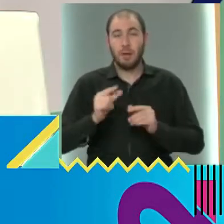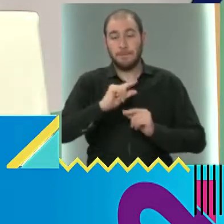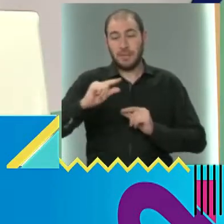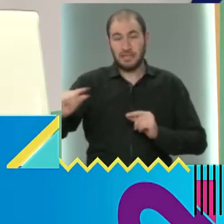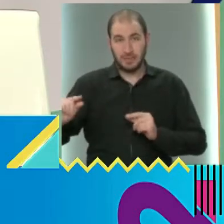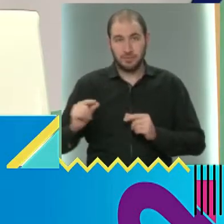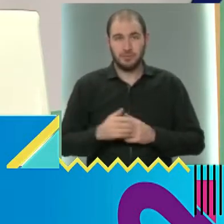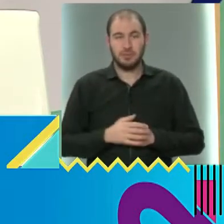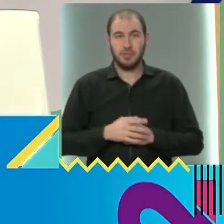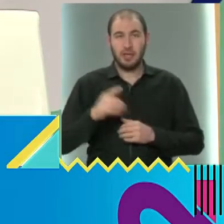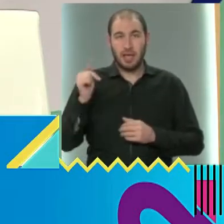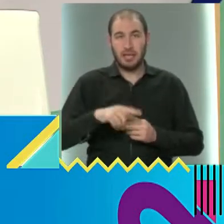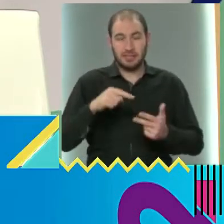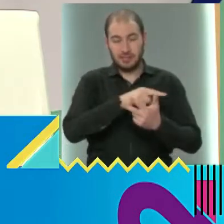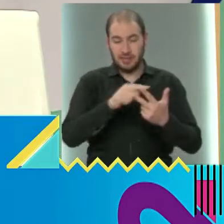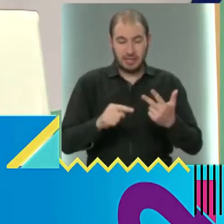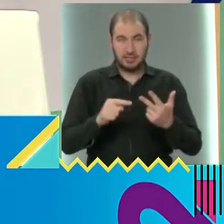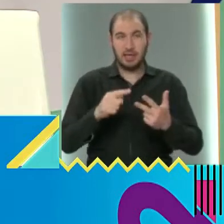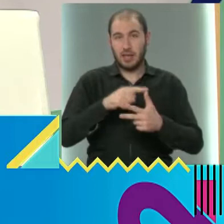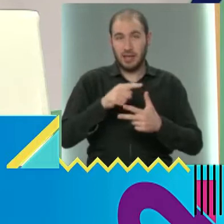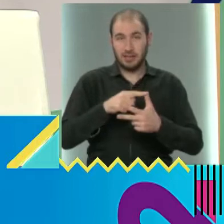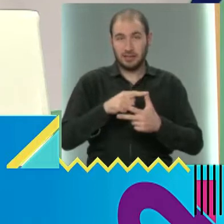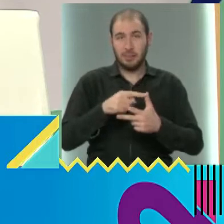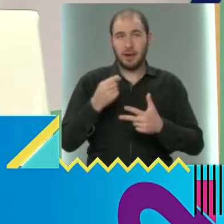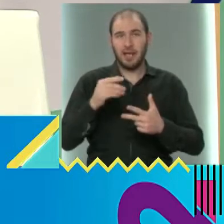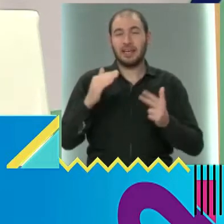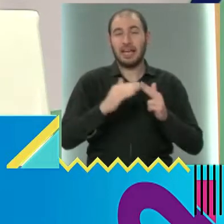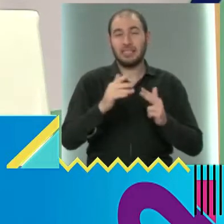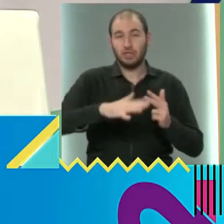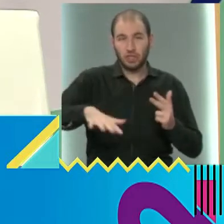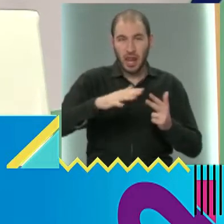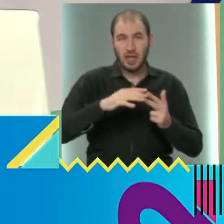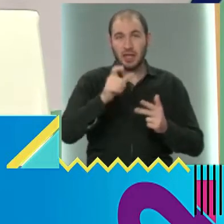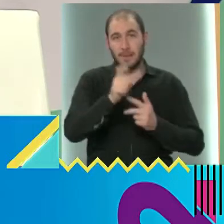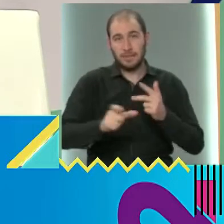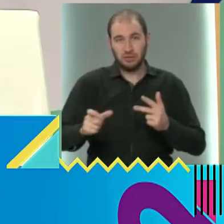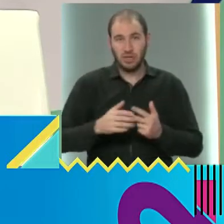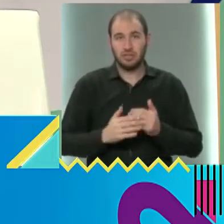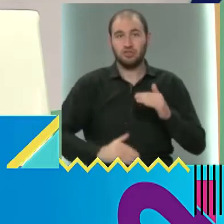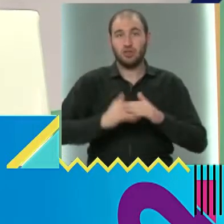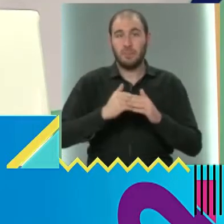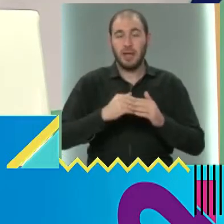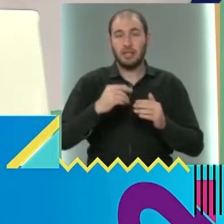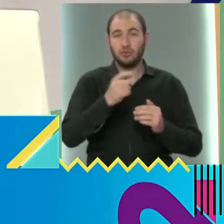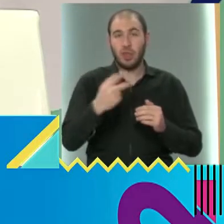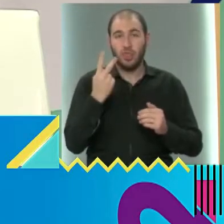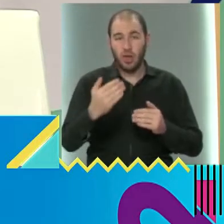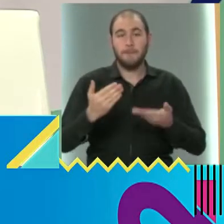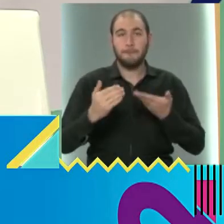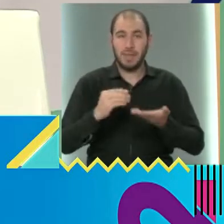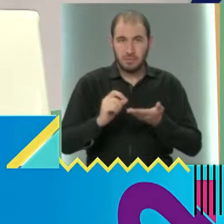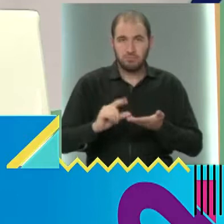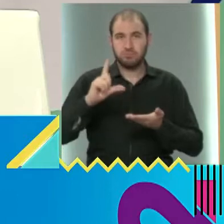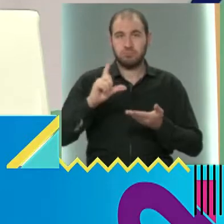crédito claramente salen con las 3 líneas, donde la línea 1 va a ser para la vivienda social de gente que no supera los 2 salarios mínimos vital y móvil,